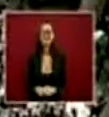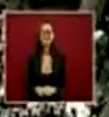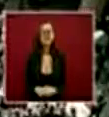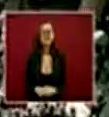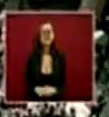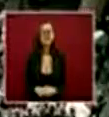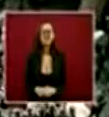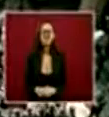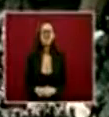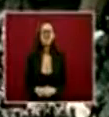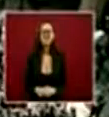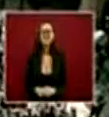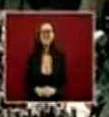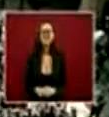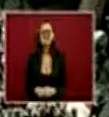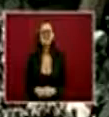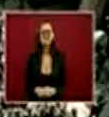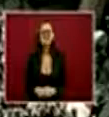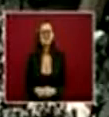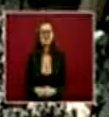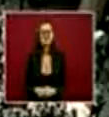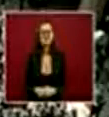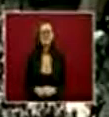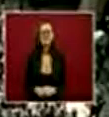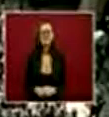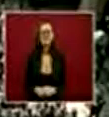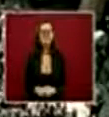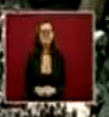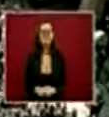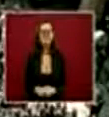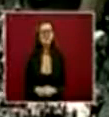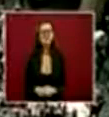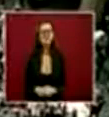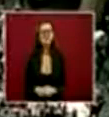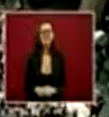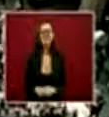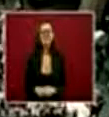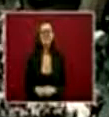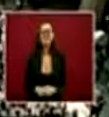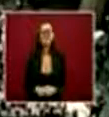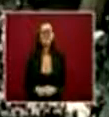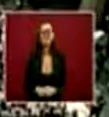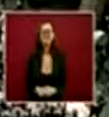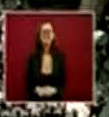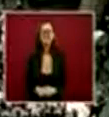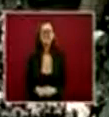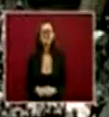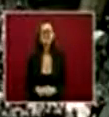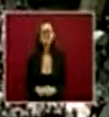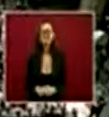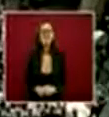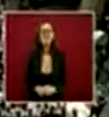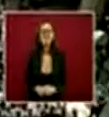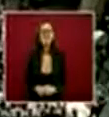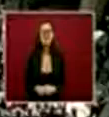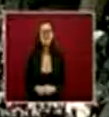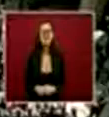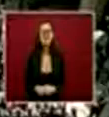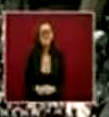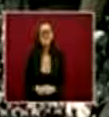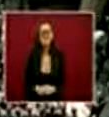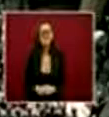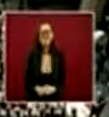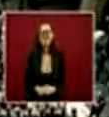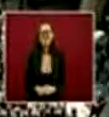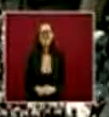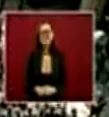la economía mexicana. Ese es el factor más importante, a final de cuentas. Y si es el factor más importante, Luis, ¿qué me dices tú de cuánto se aprovecha o